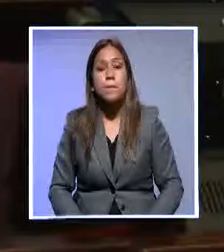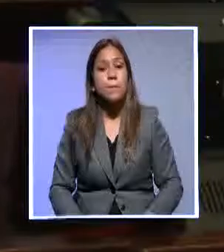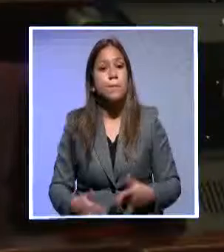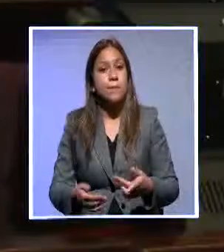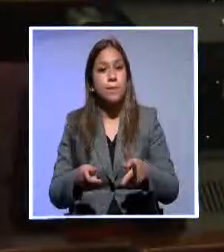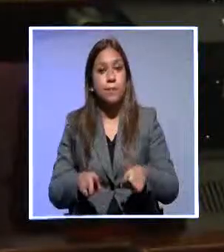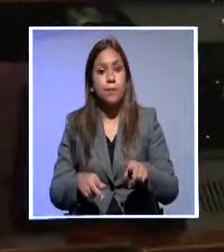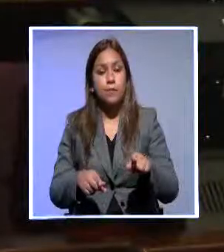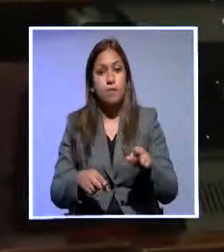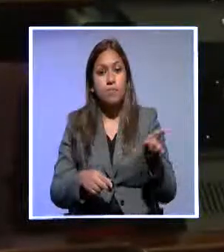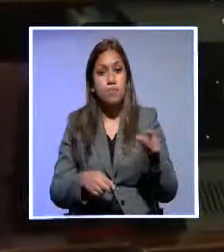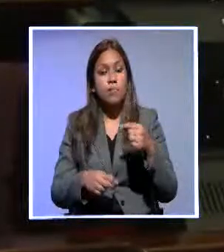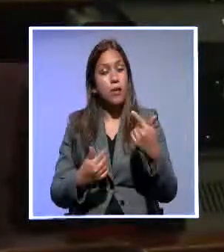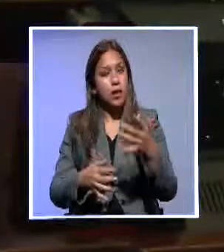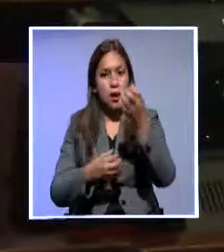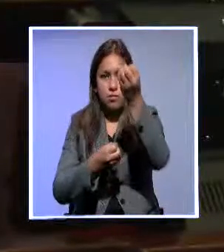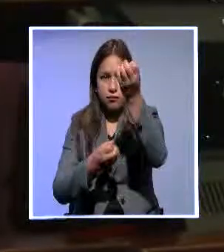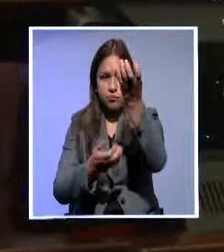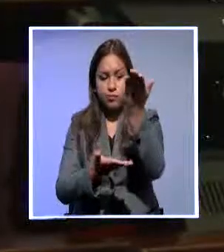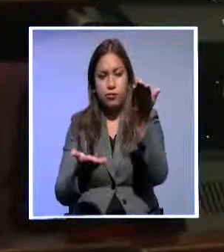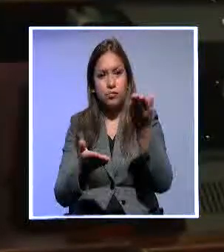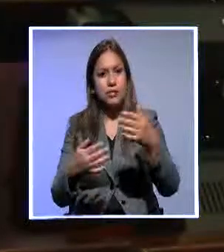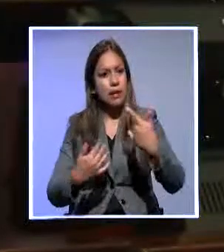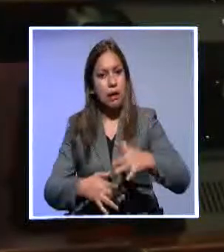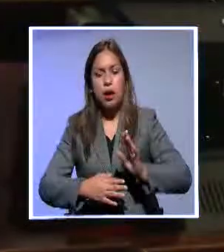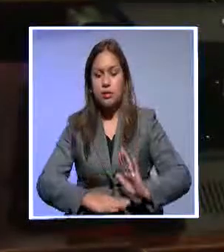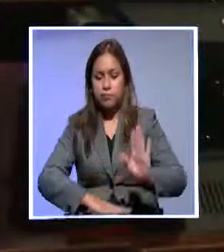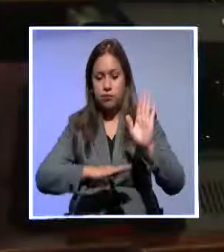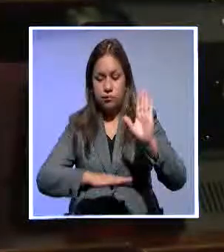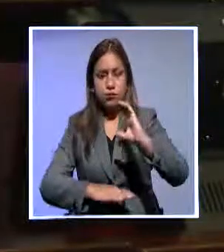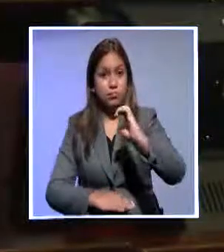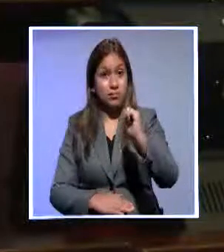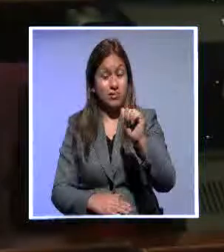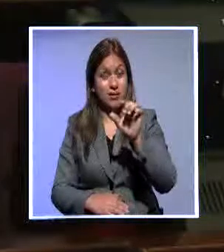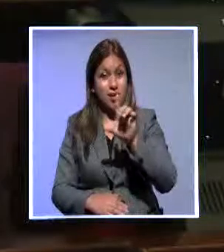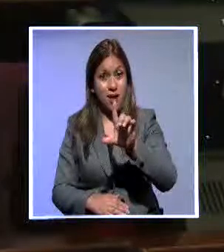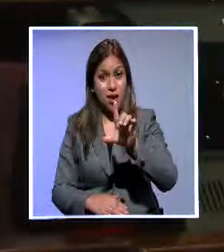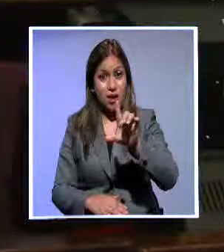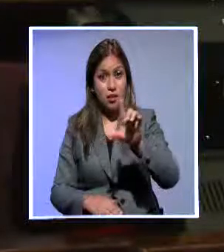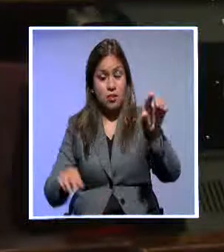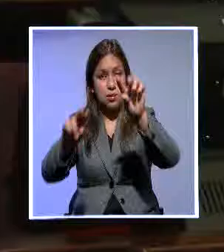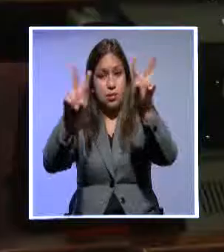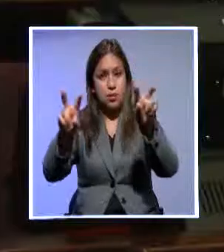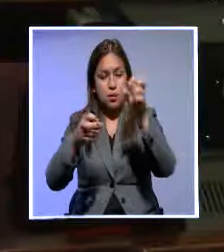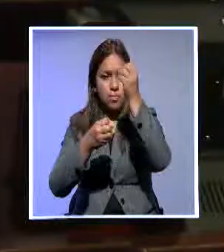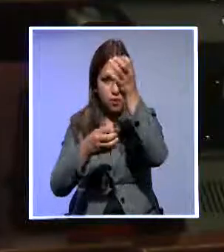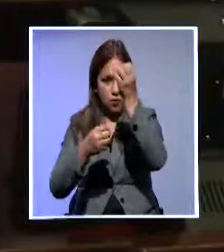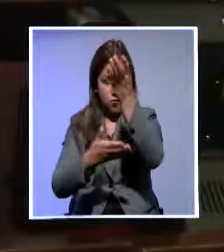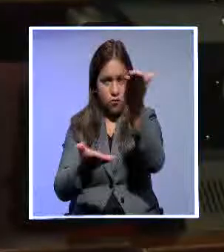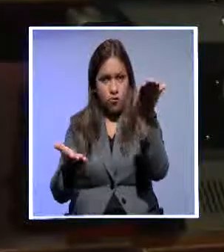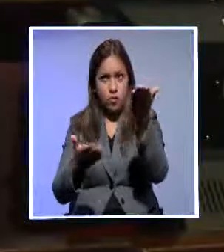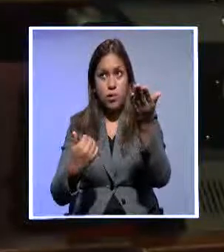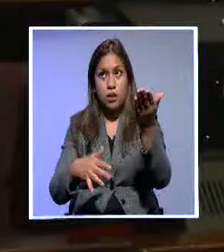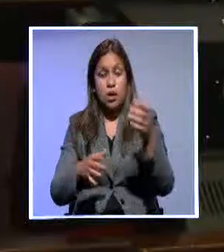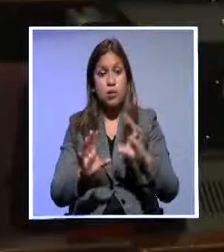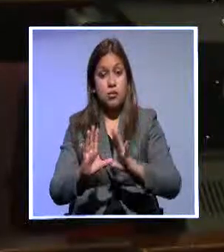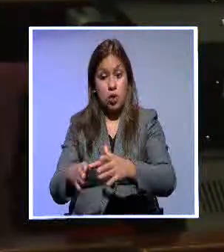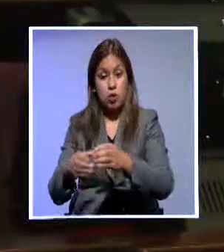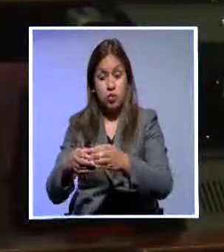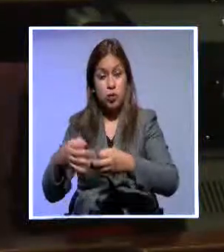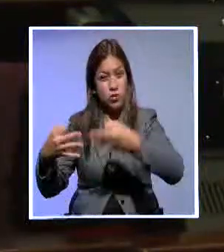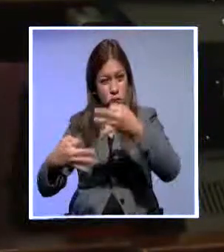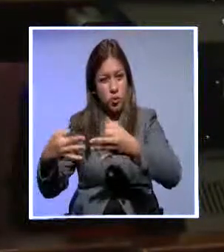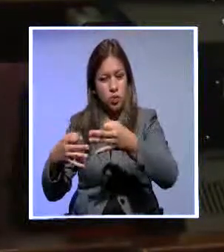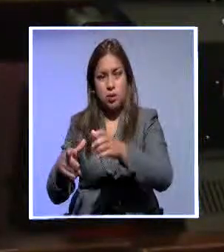y lo he dicho atrás avocar conocimiento de esta resolución del cal en torno al informe que fue presentado por la comisión de justicia